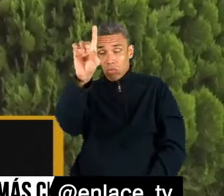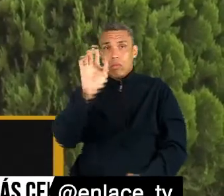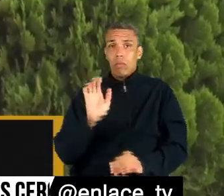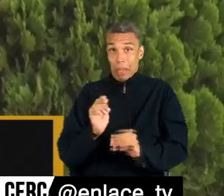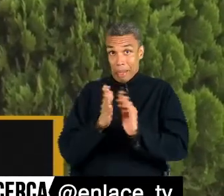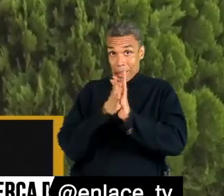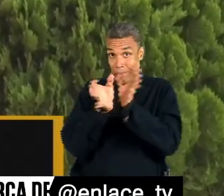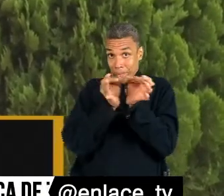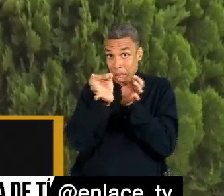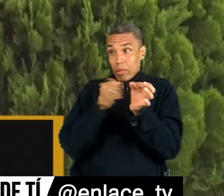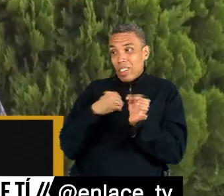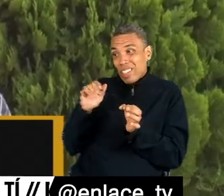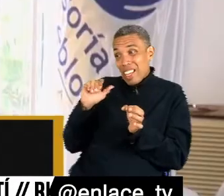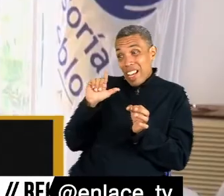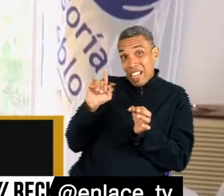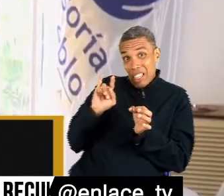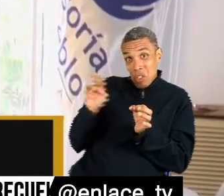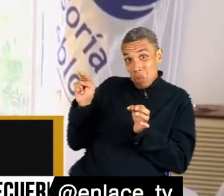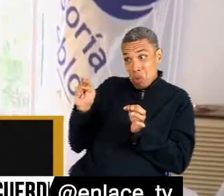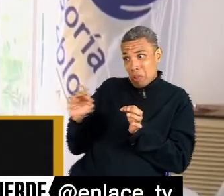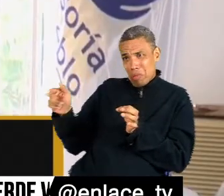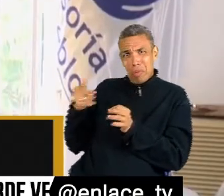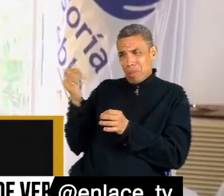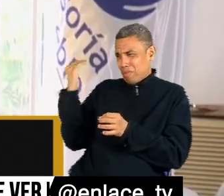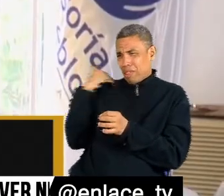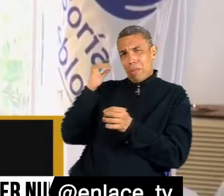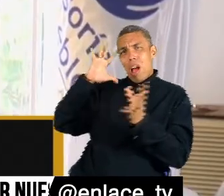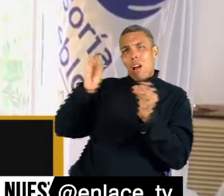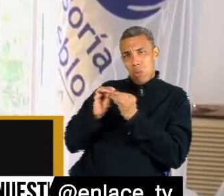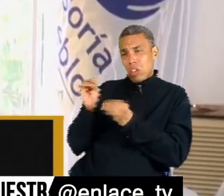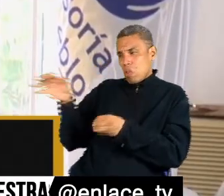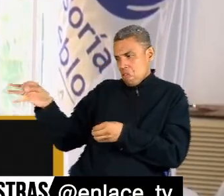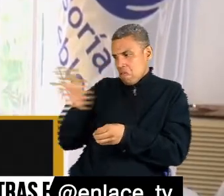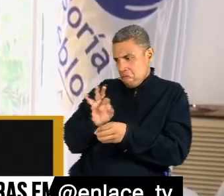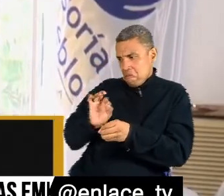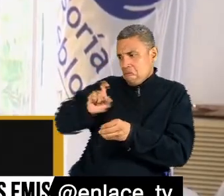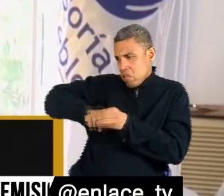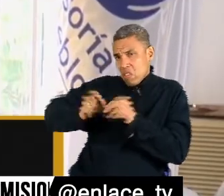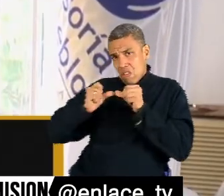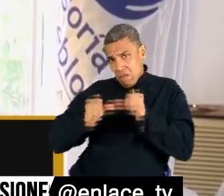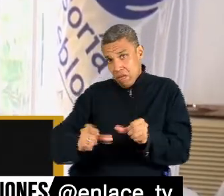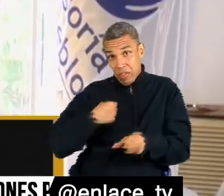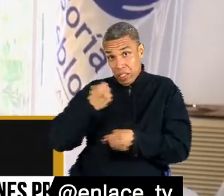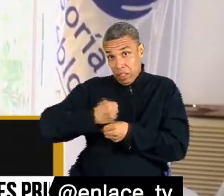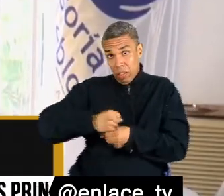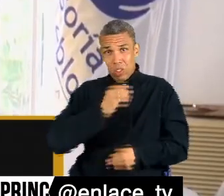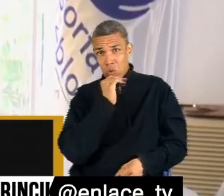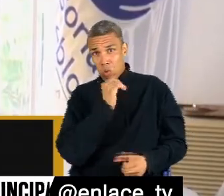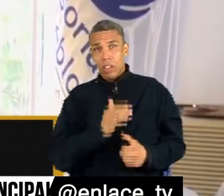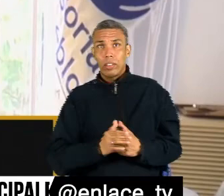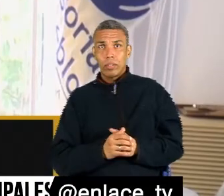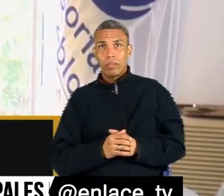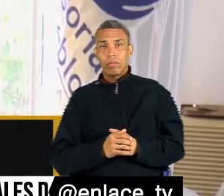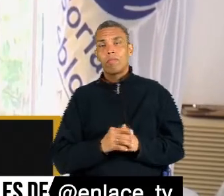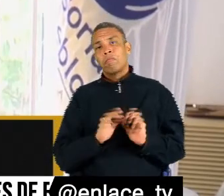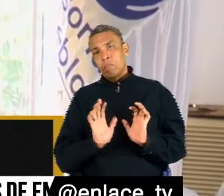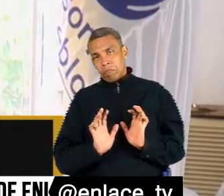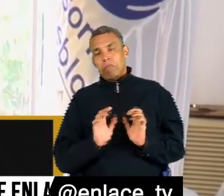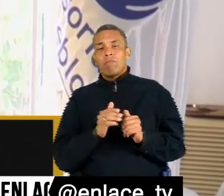laboral con la periodista Luz Dari Inés. De igual manera se solicitará a la autoridad competente, a la policía municipal, a la Policía